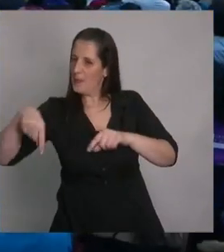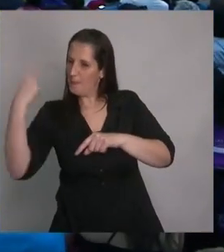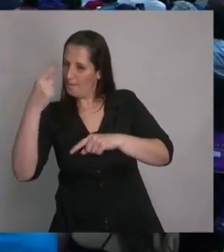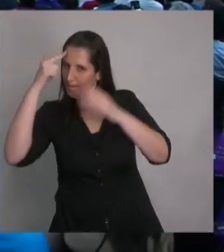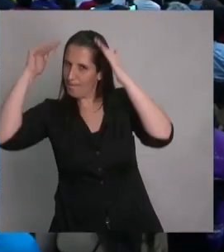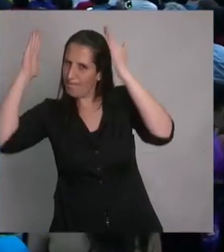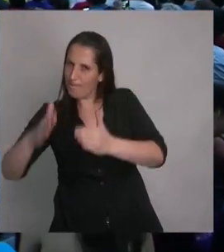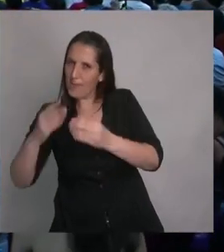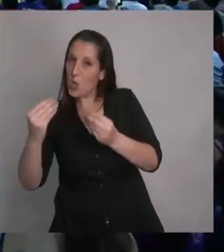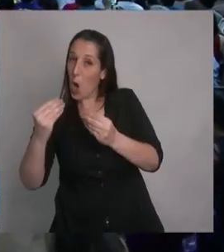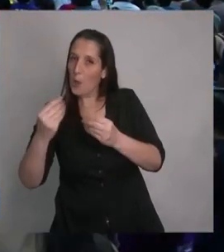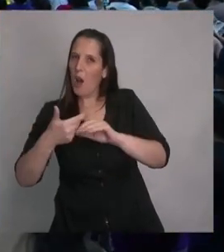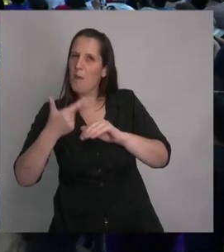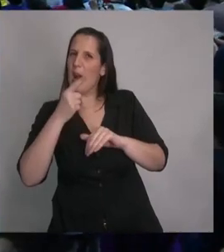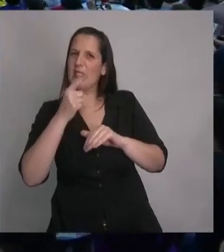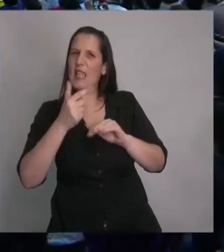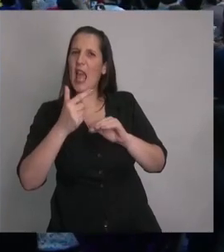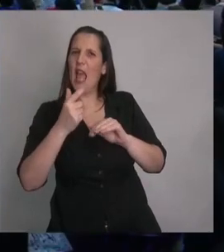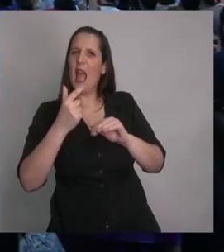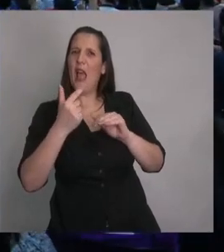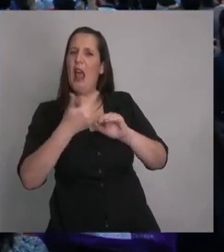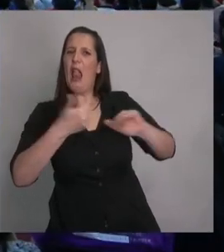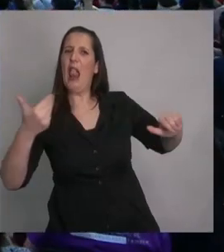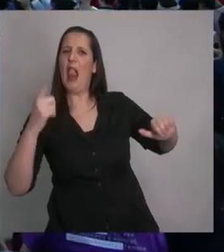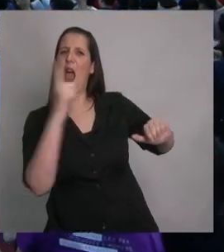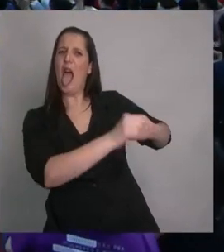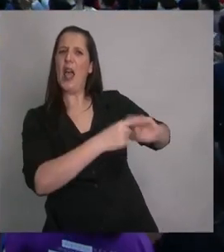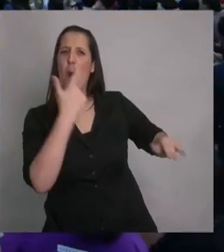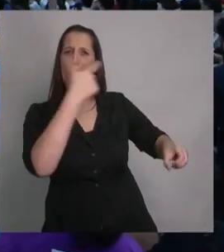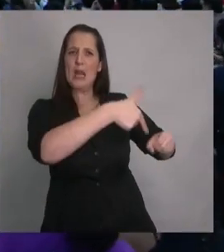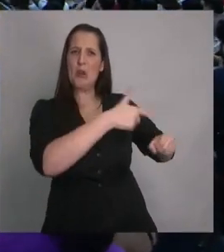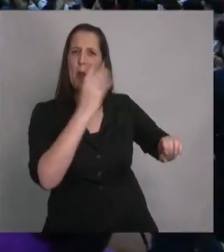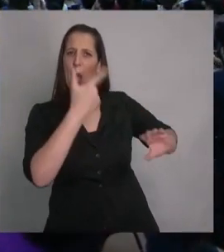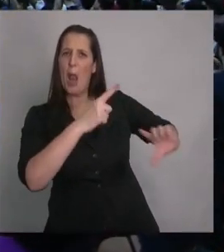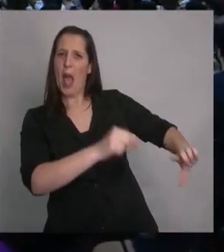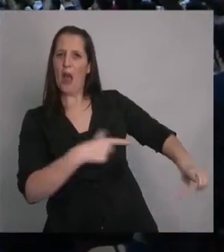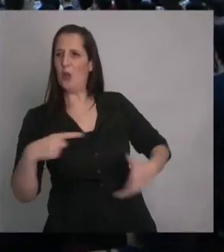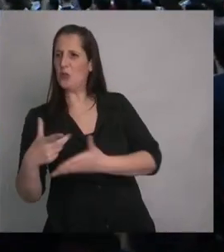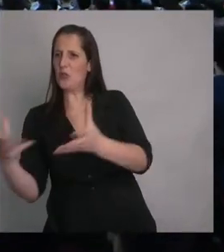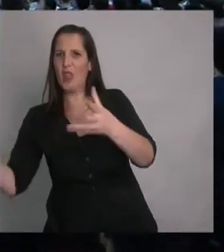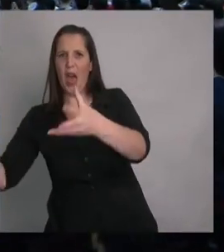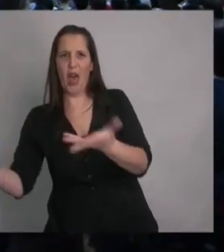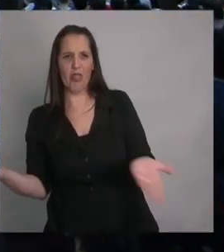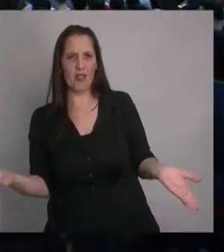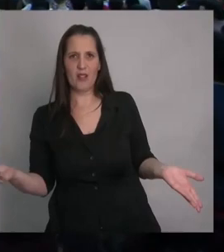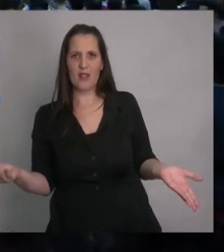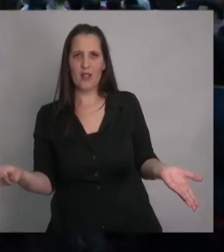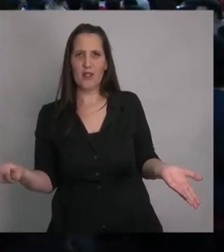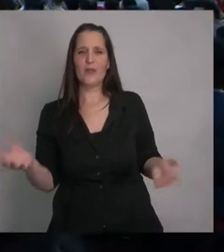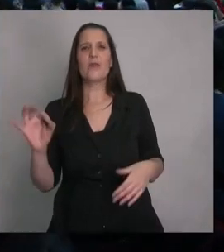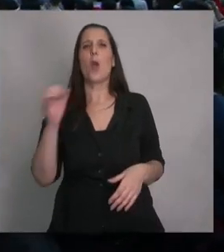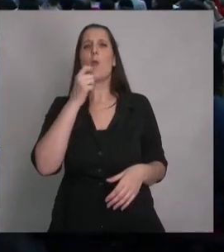separamos del petróleo. Cómo nos separamos del carbón.